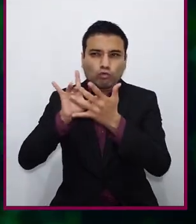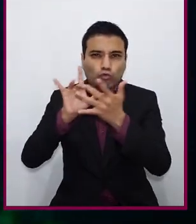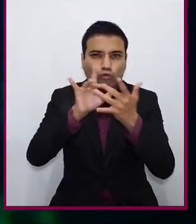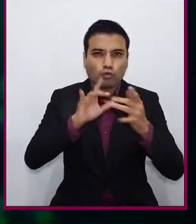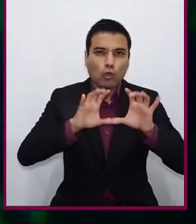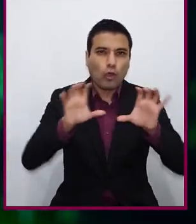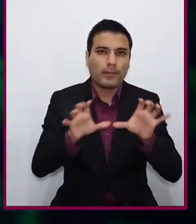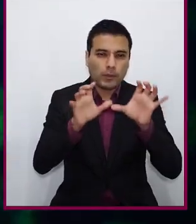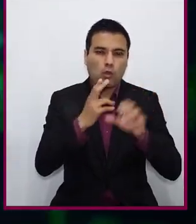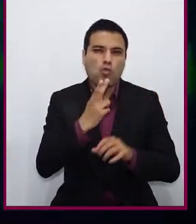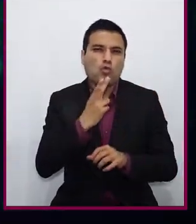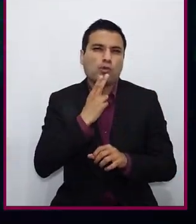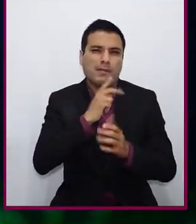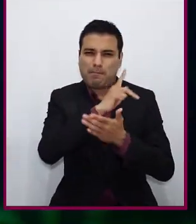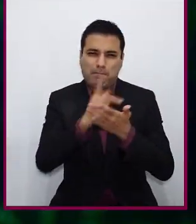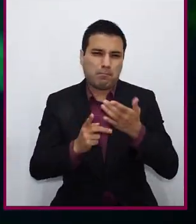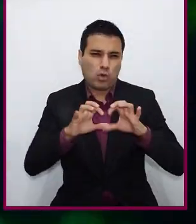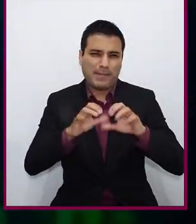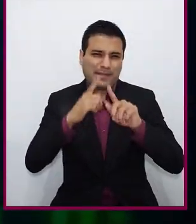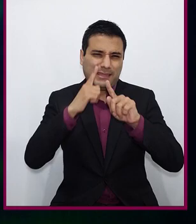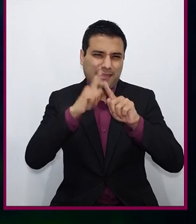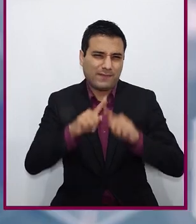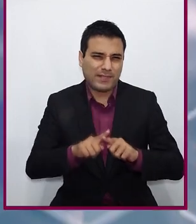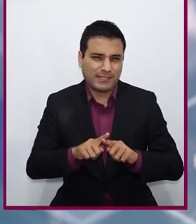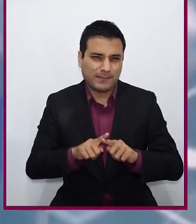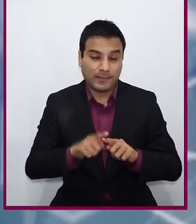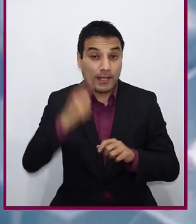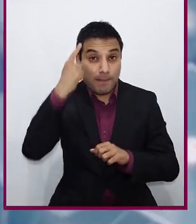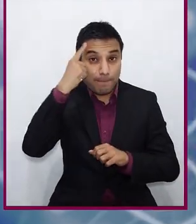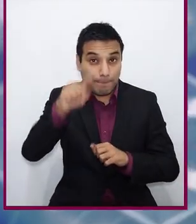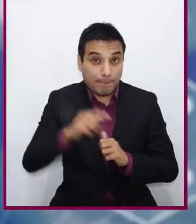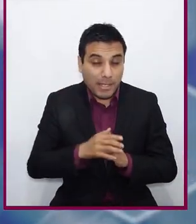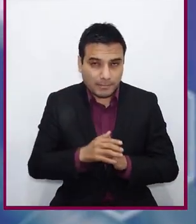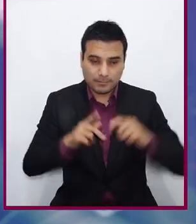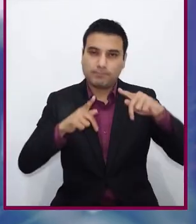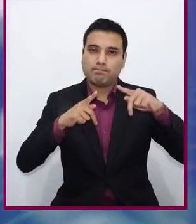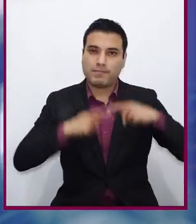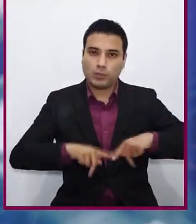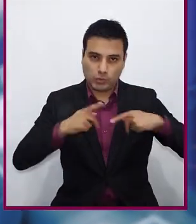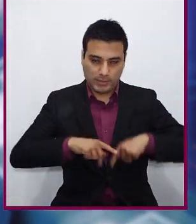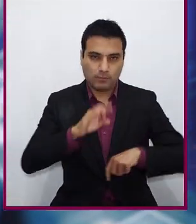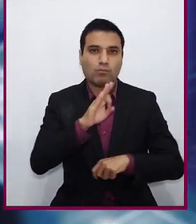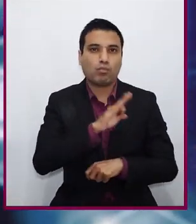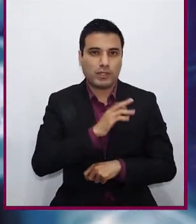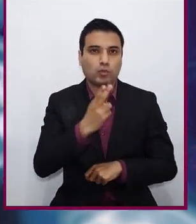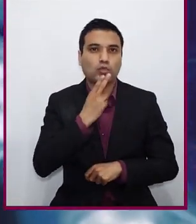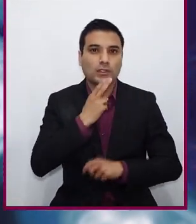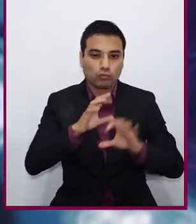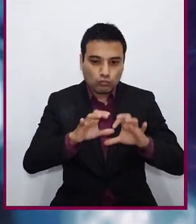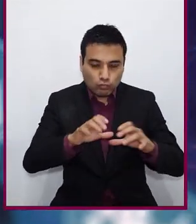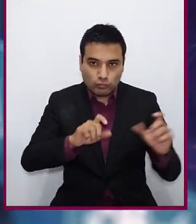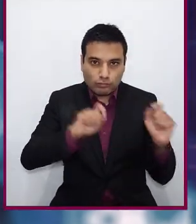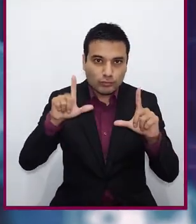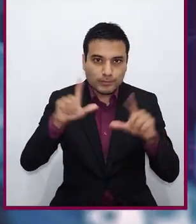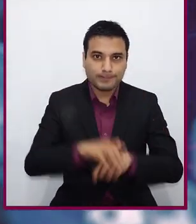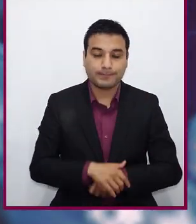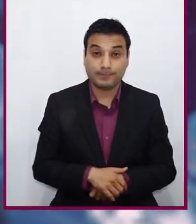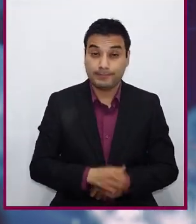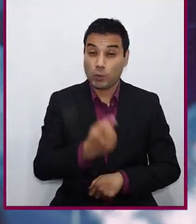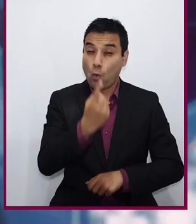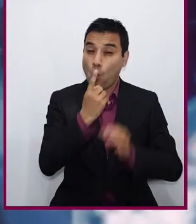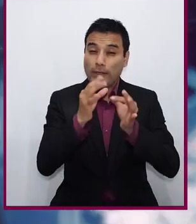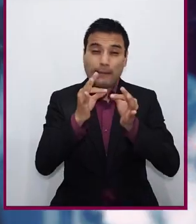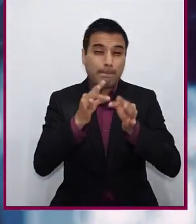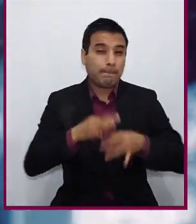prácticas en el front end o interfaz de usuario además lo más importante para apps como esas es proteger su información y es